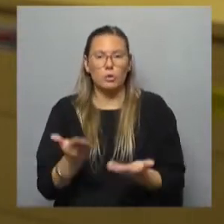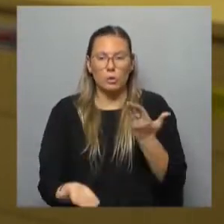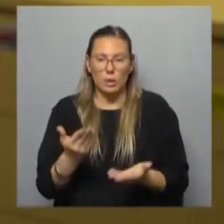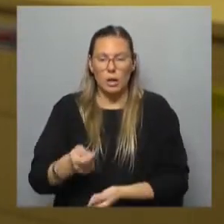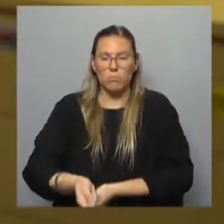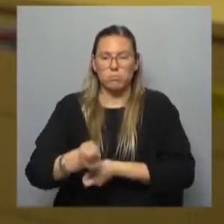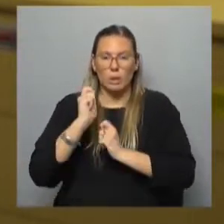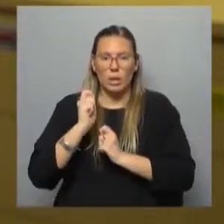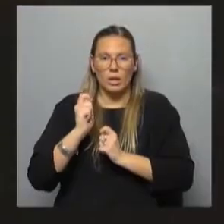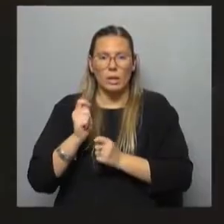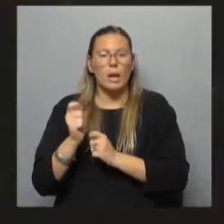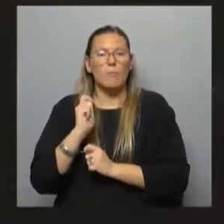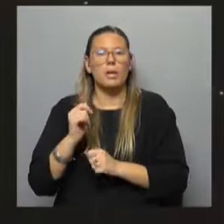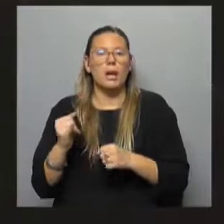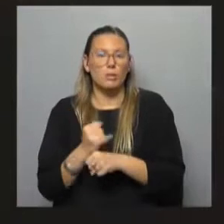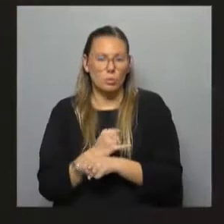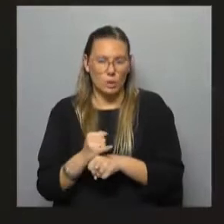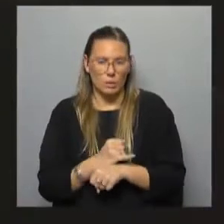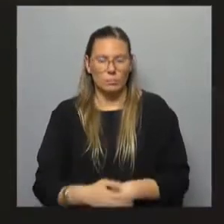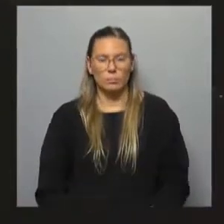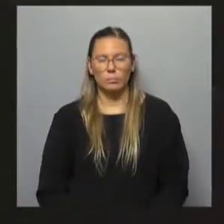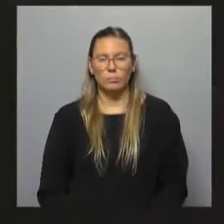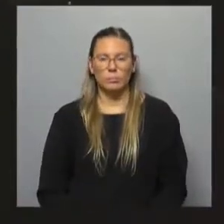que la pesca industrial.